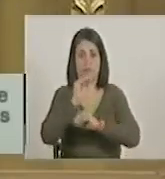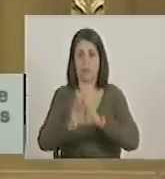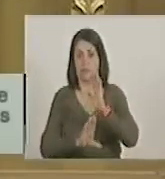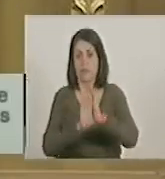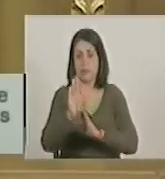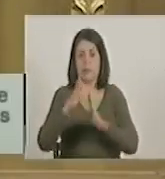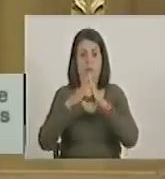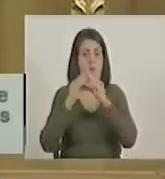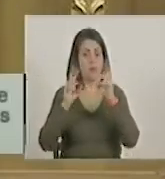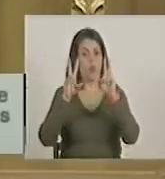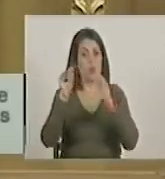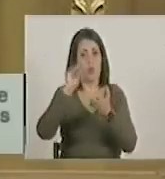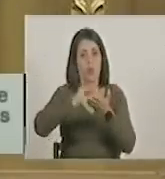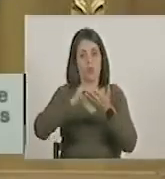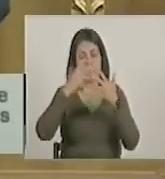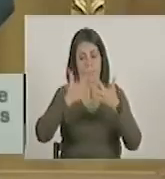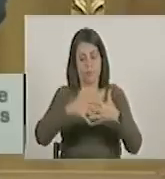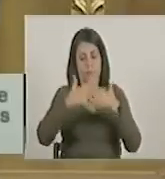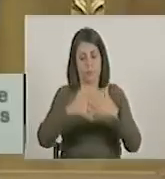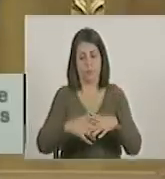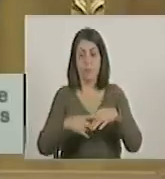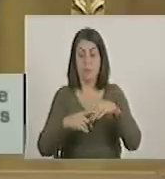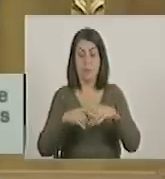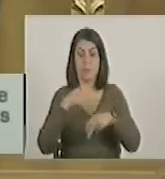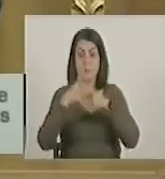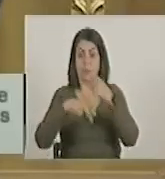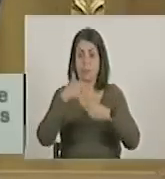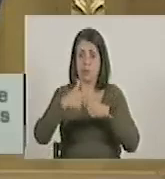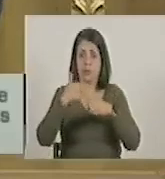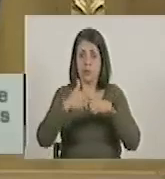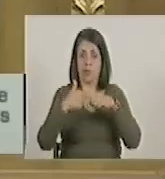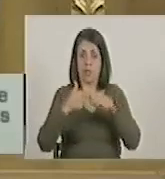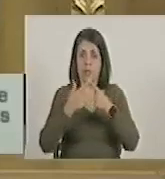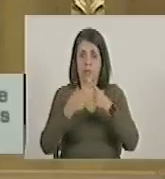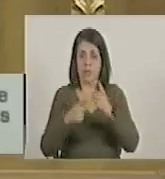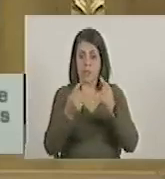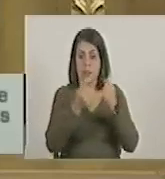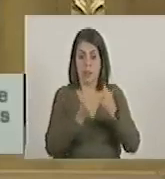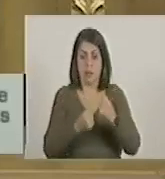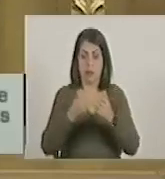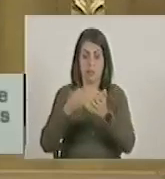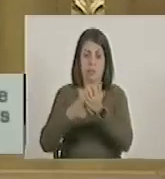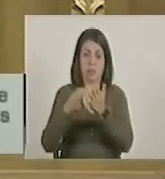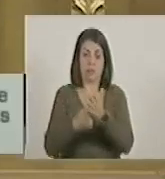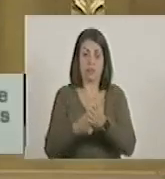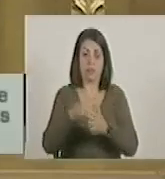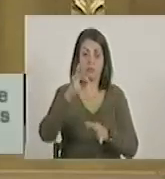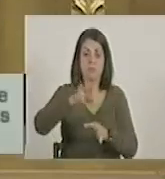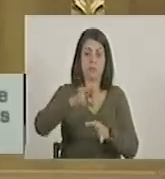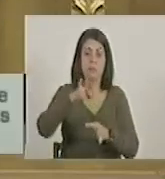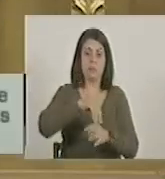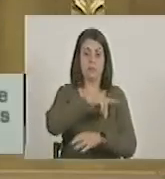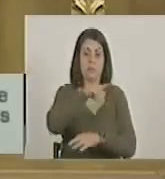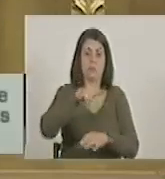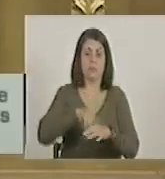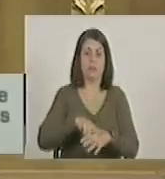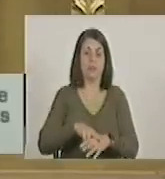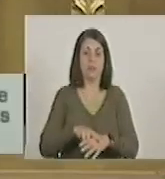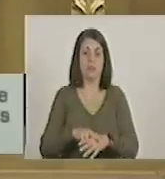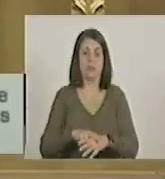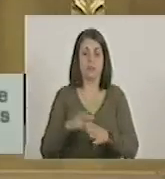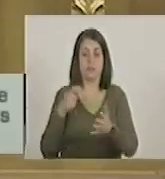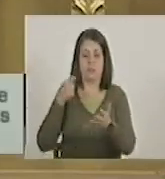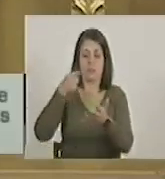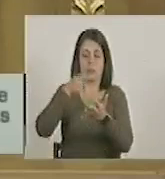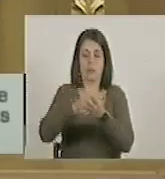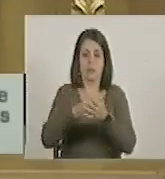desarrollando nuevamente la industria petrolera y vaya aportando los recursos financieros, un fondo nacional para la